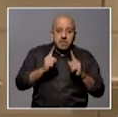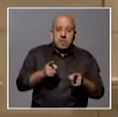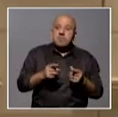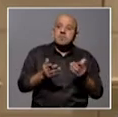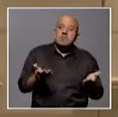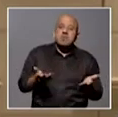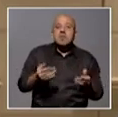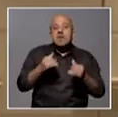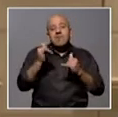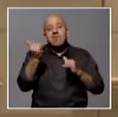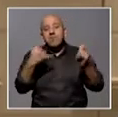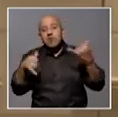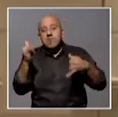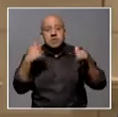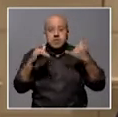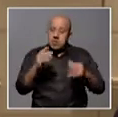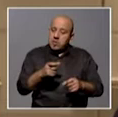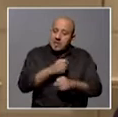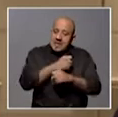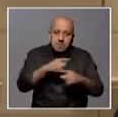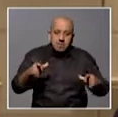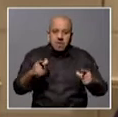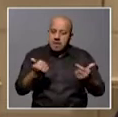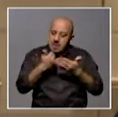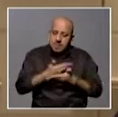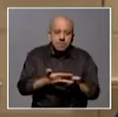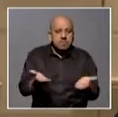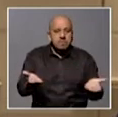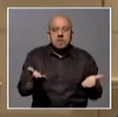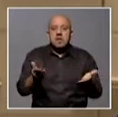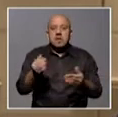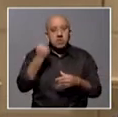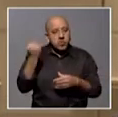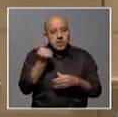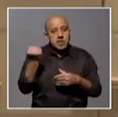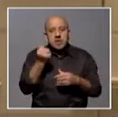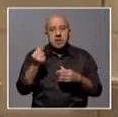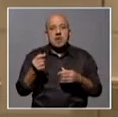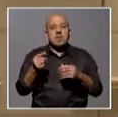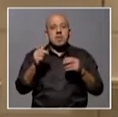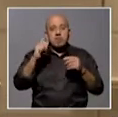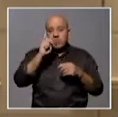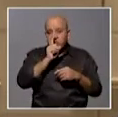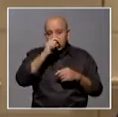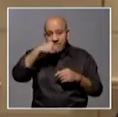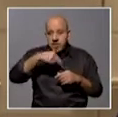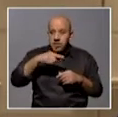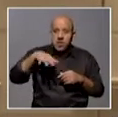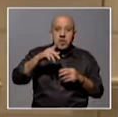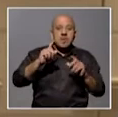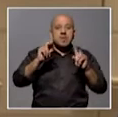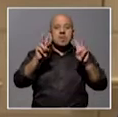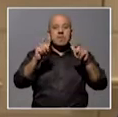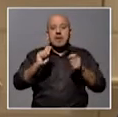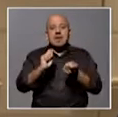la mayor información, la mayor transparencia en este proceso, en un tema que es importante para Montevideo, que tiene que ver con el recambio de la luminaria en